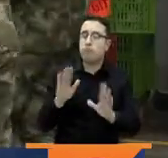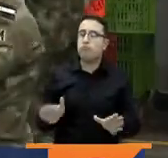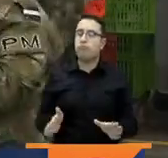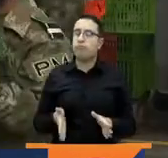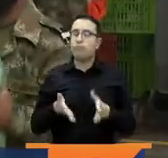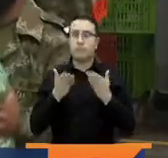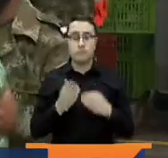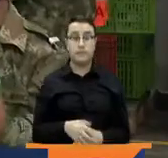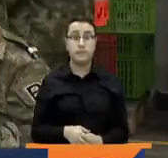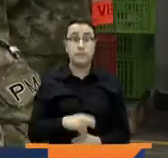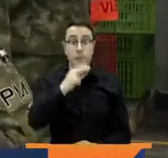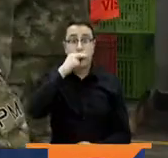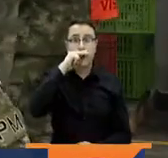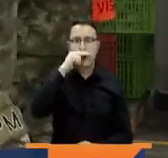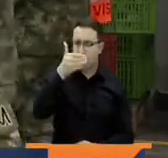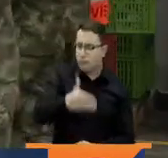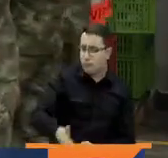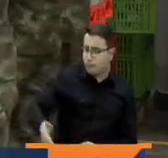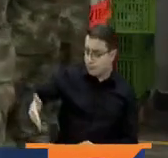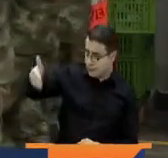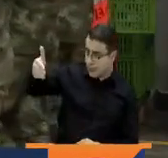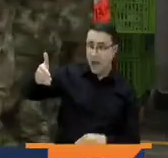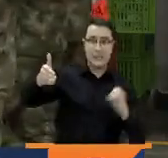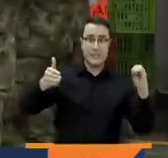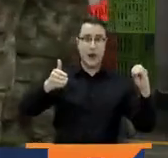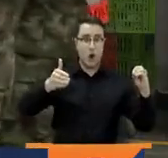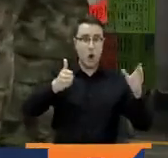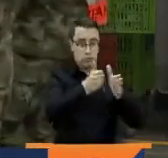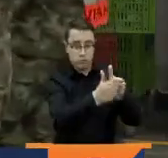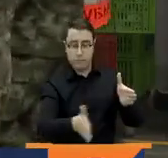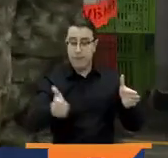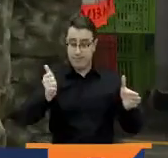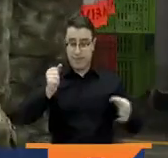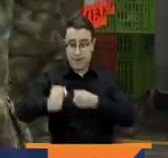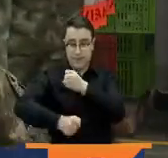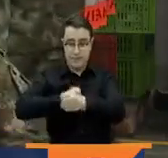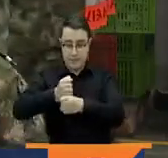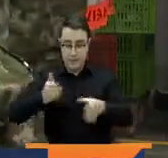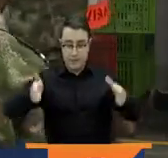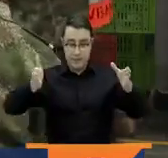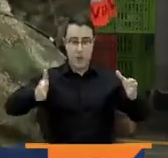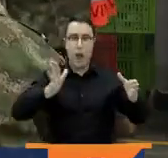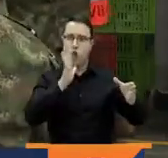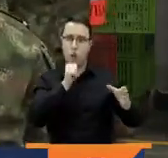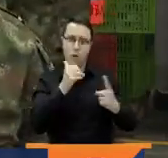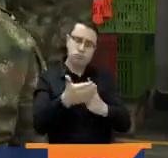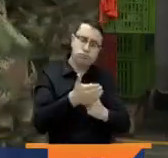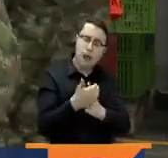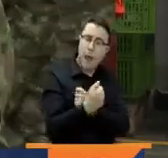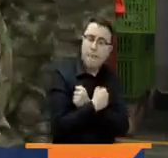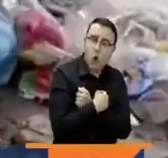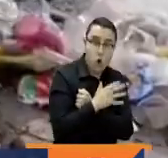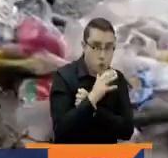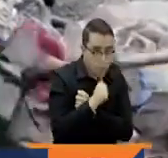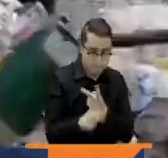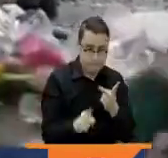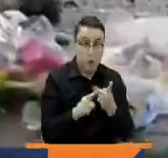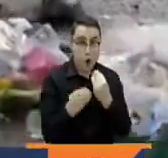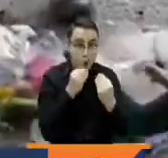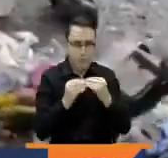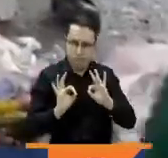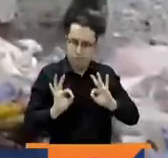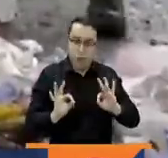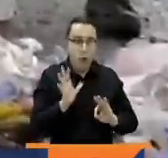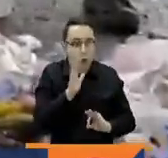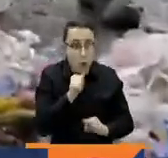primeros 3 años de su vida que no tiene afecto y suficientes alimentos es un niño que no va a crecer bien. Uno de los